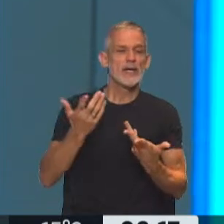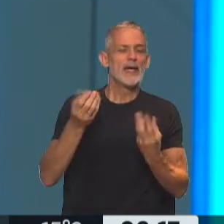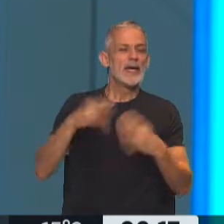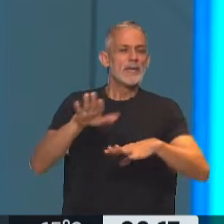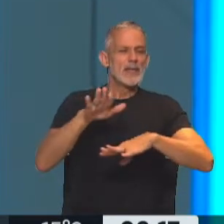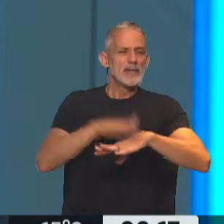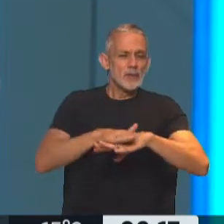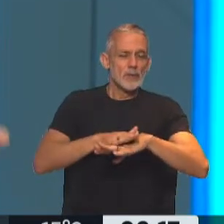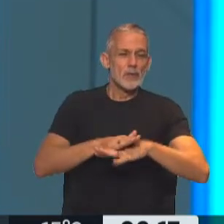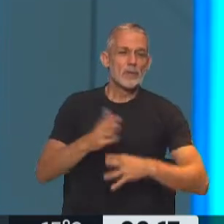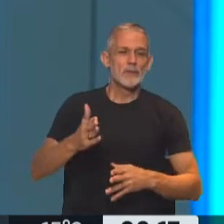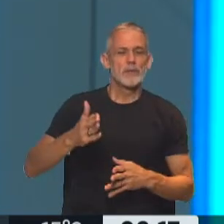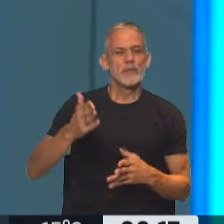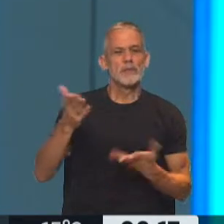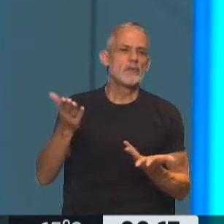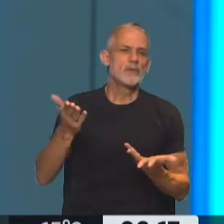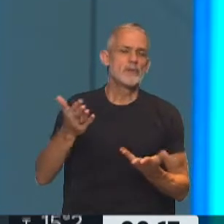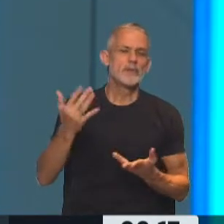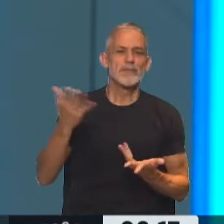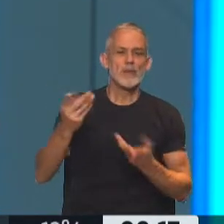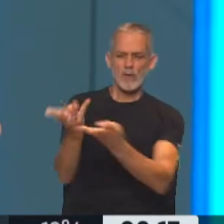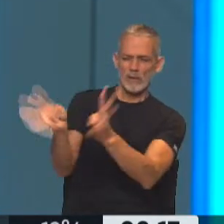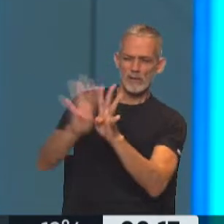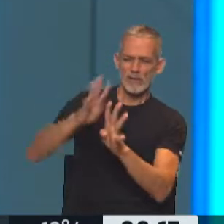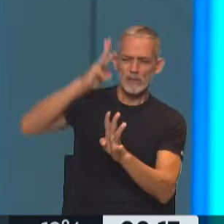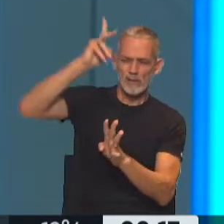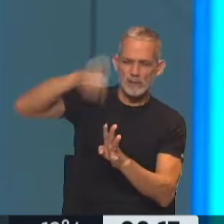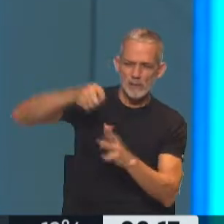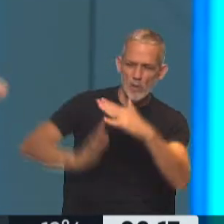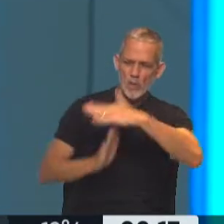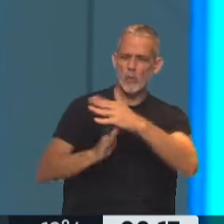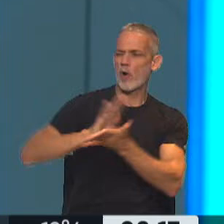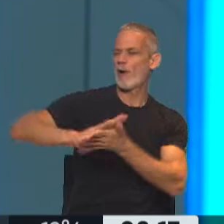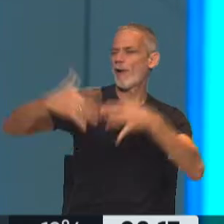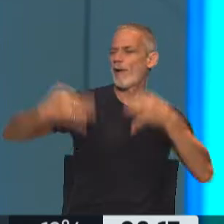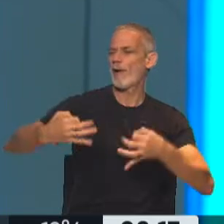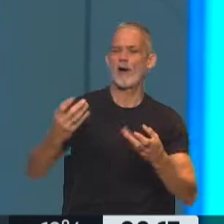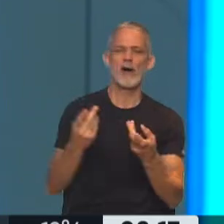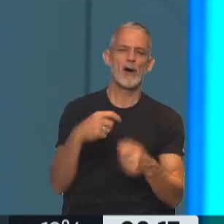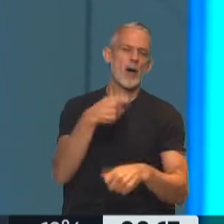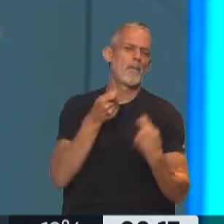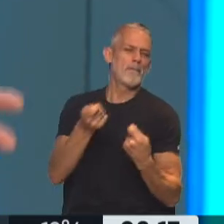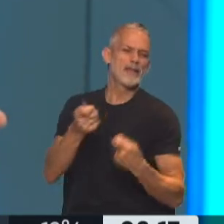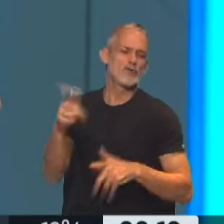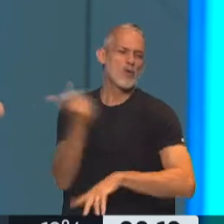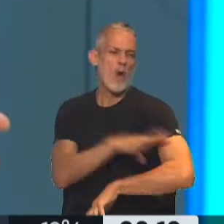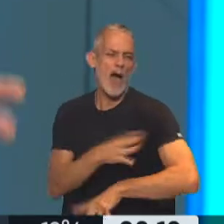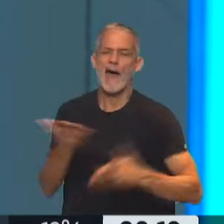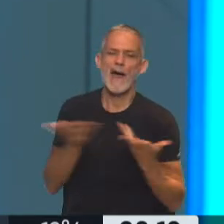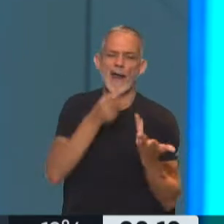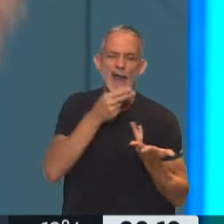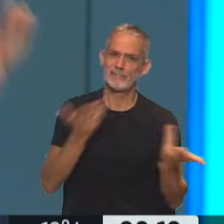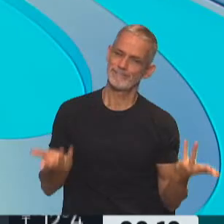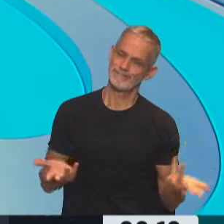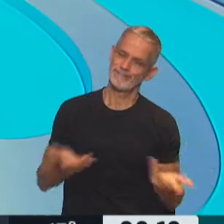una falsa premisa, suponer que va a haber un Consejo de la Magistratura impoluto, que no es influenciable y que no responde a ningún interés.